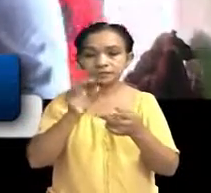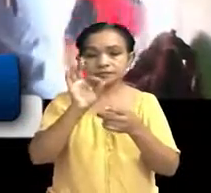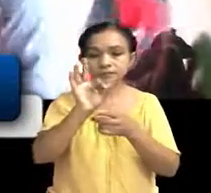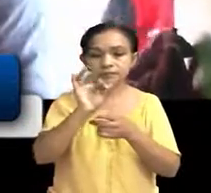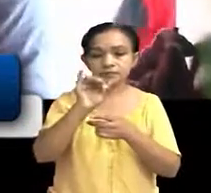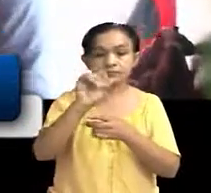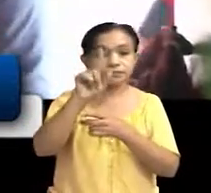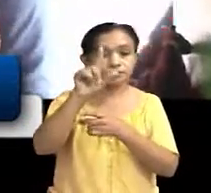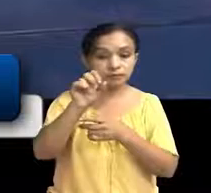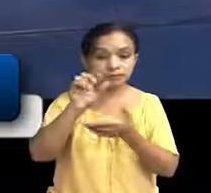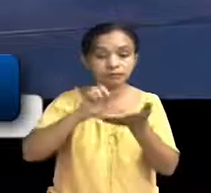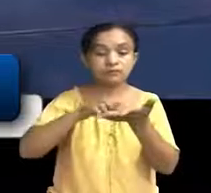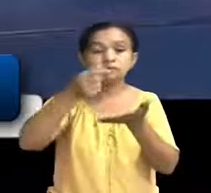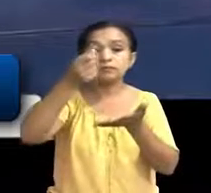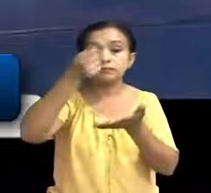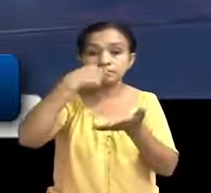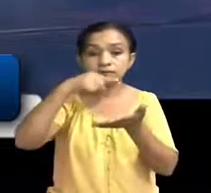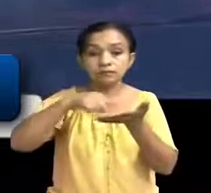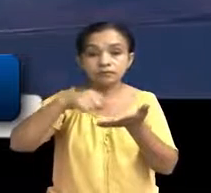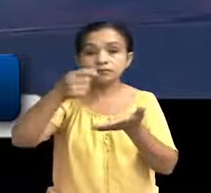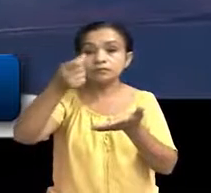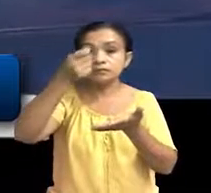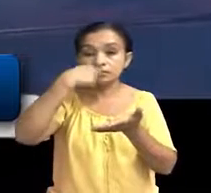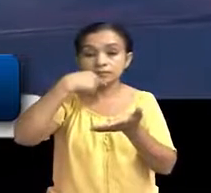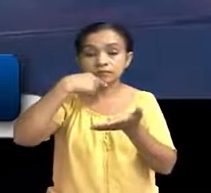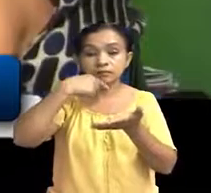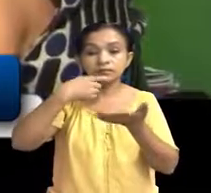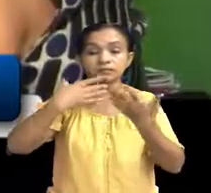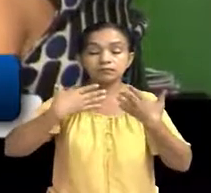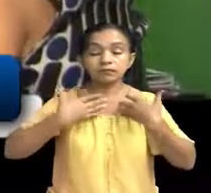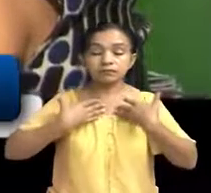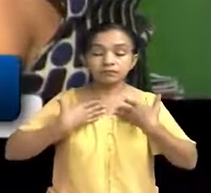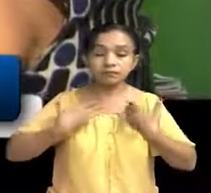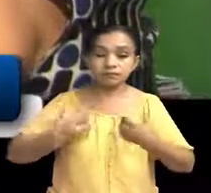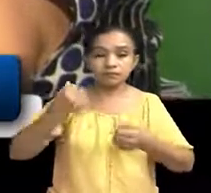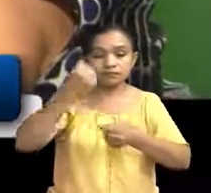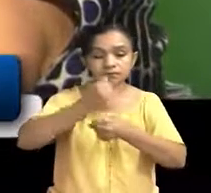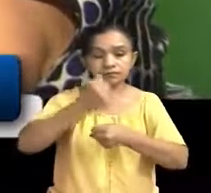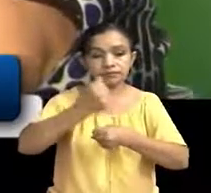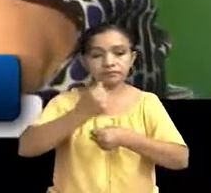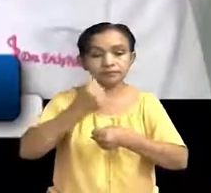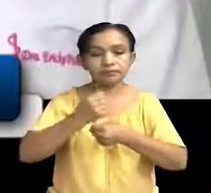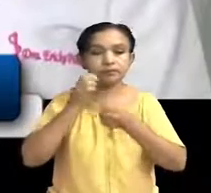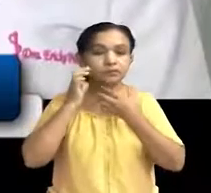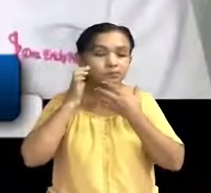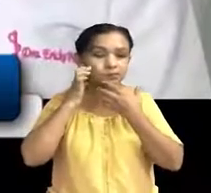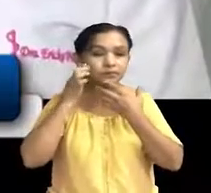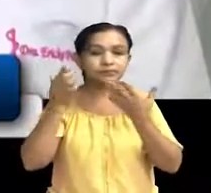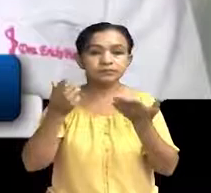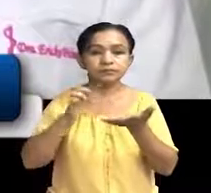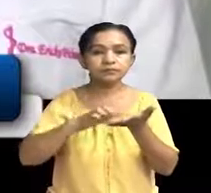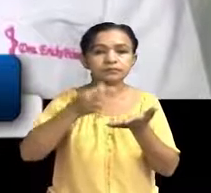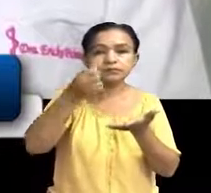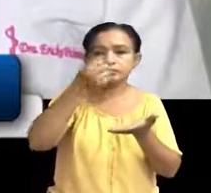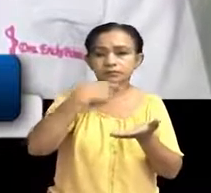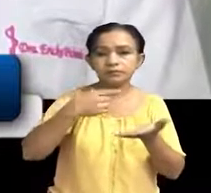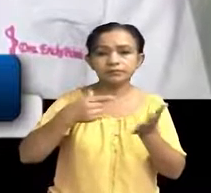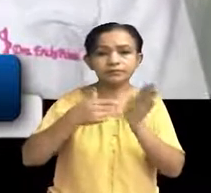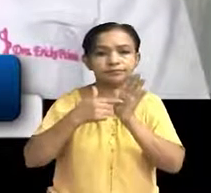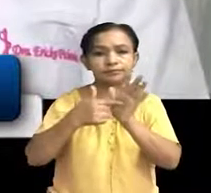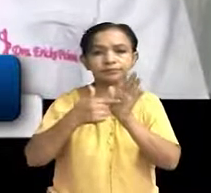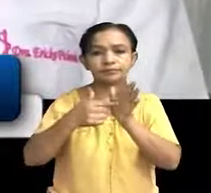fitofármacos, ya que al paciente le ayudan meramente a relajar y trabajar estos músculos. ¿Qué tipo de fitofármacos, por